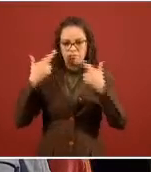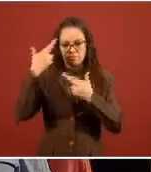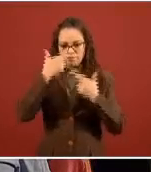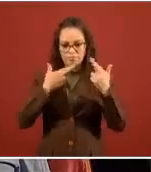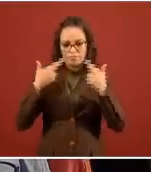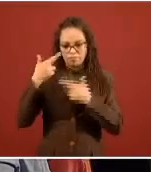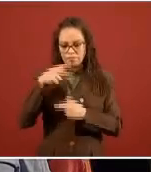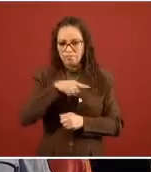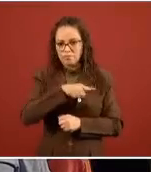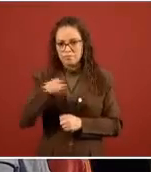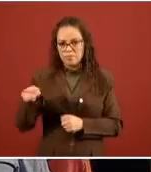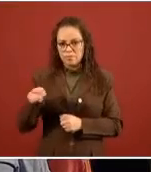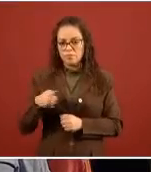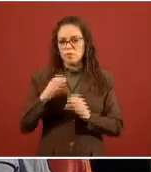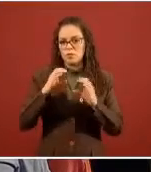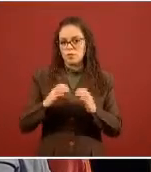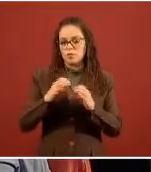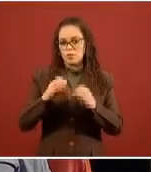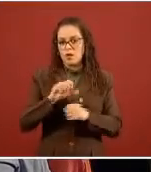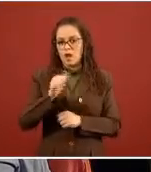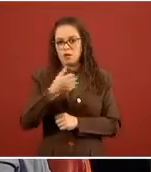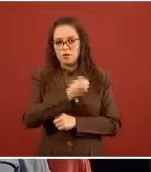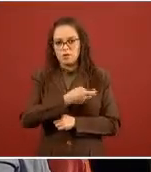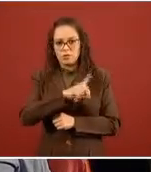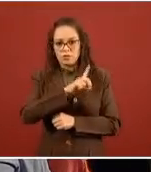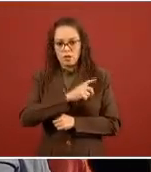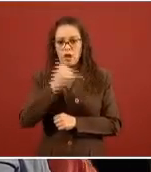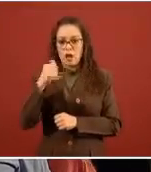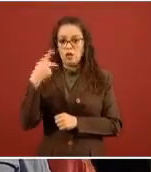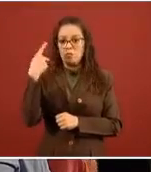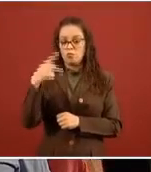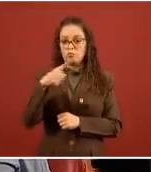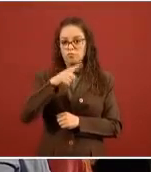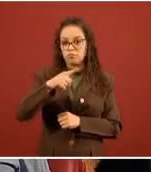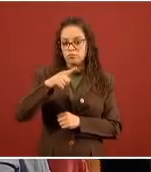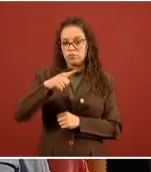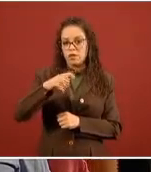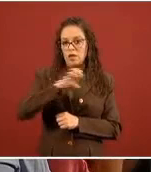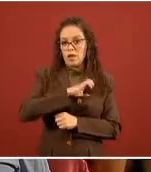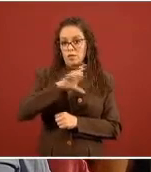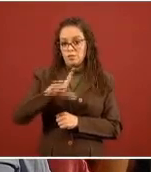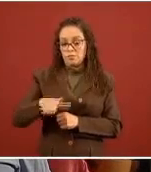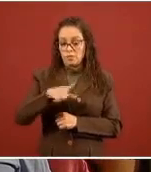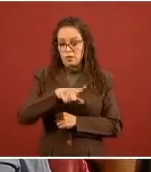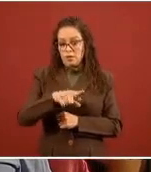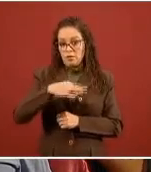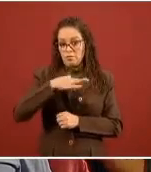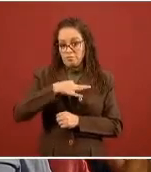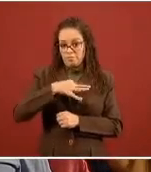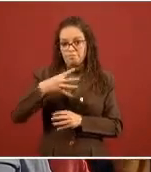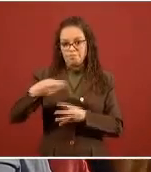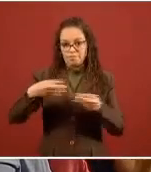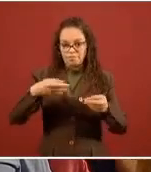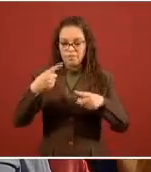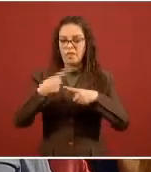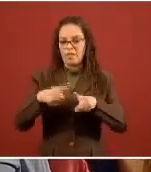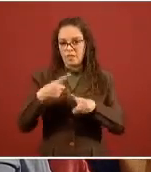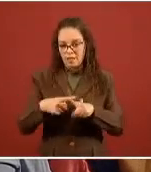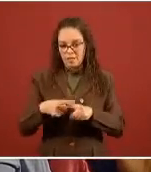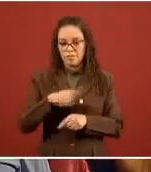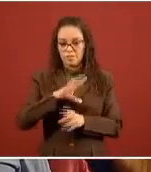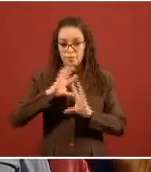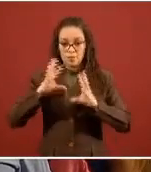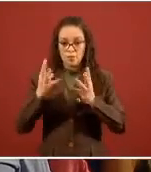de promoción de la salud y de los infectólogos propios que tenemos en la subsecretaría, pero también tiene un aval de la